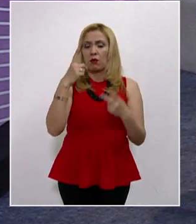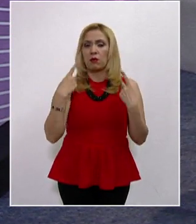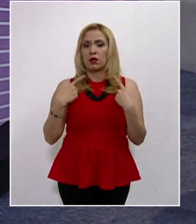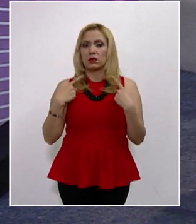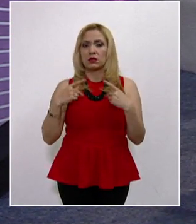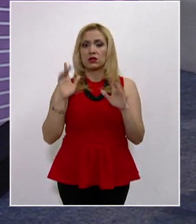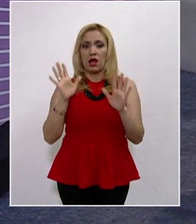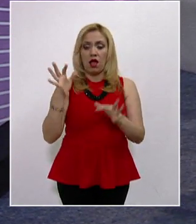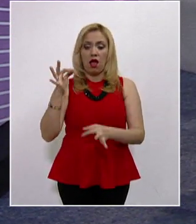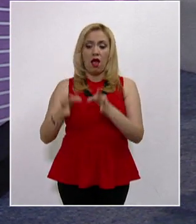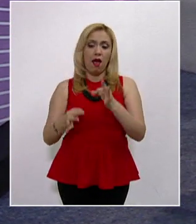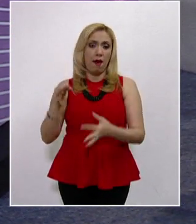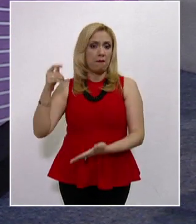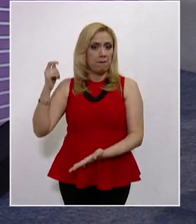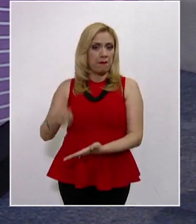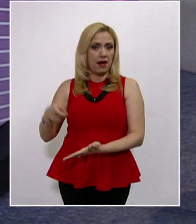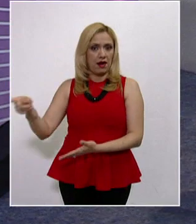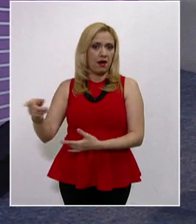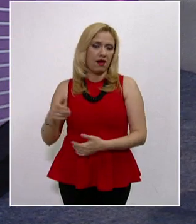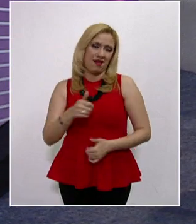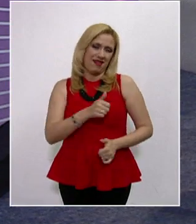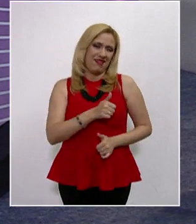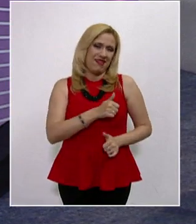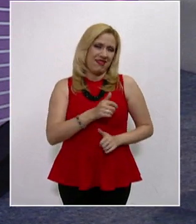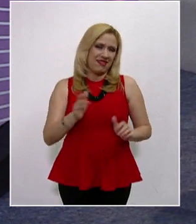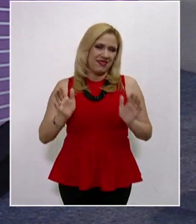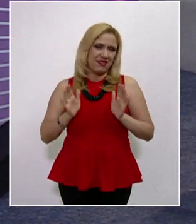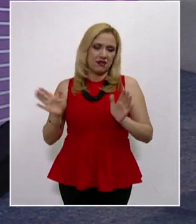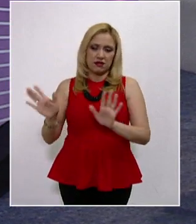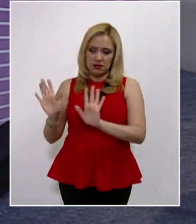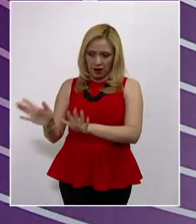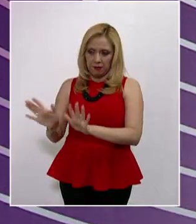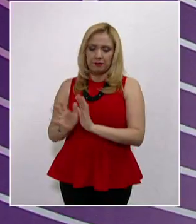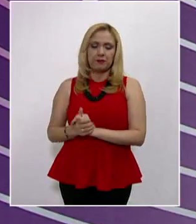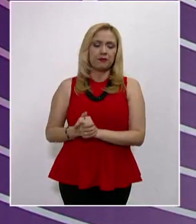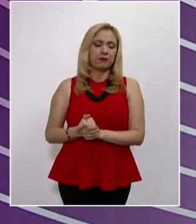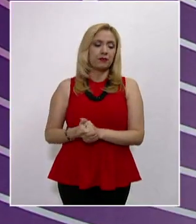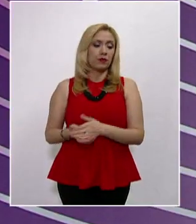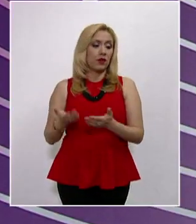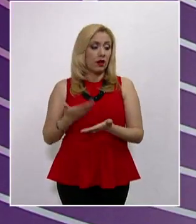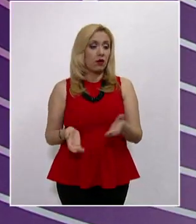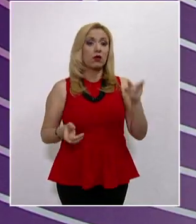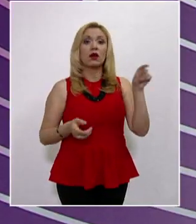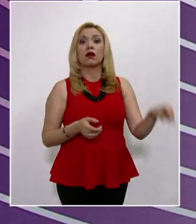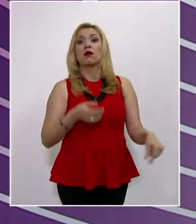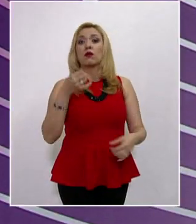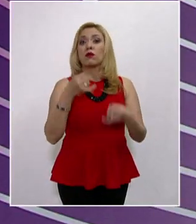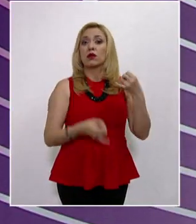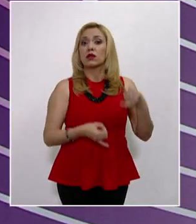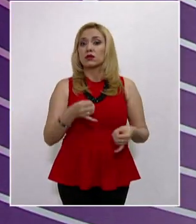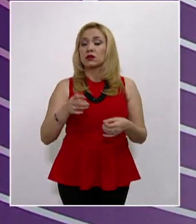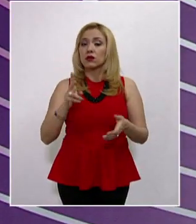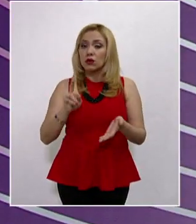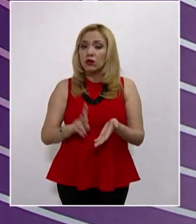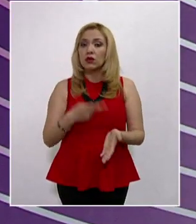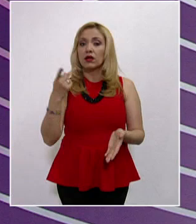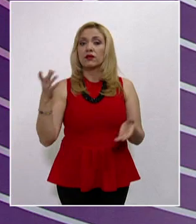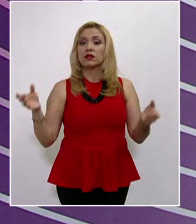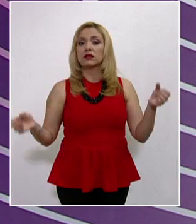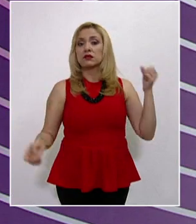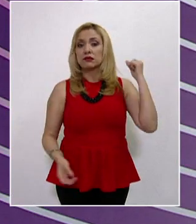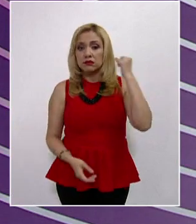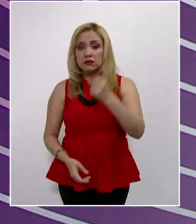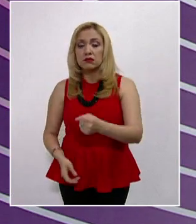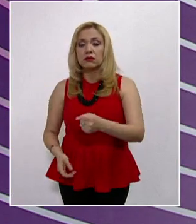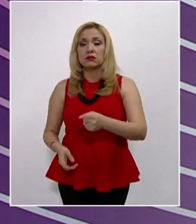ya fue juzgada en el fuero militar y ahora va a ser, por determinación de un juez, juzgada nuevamente